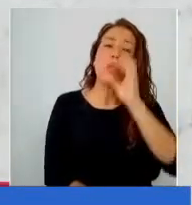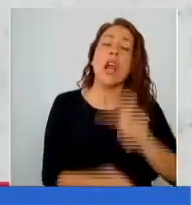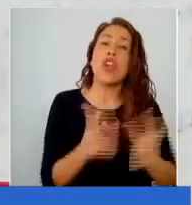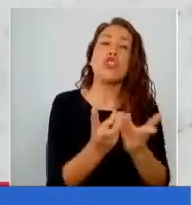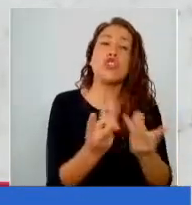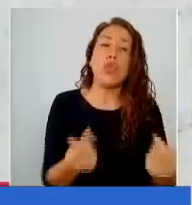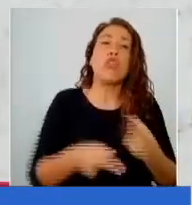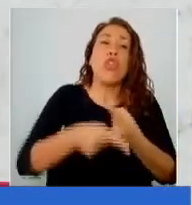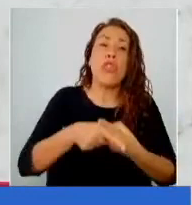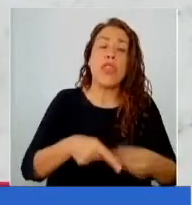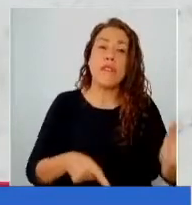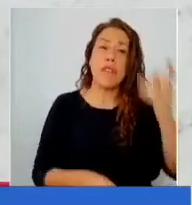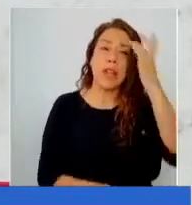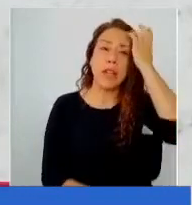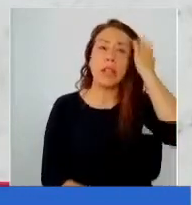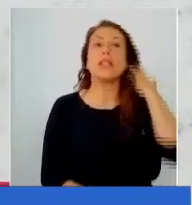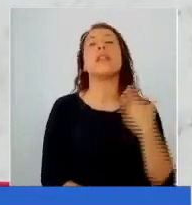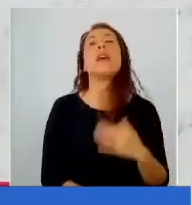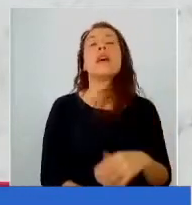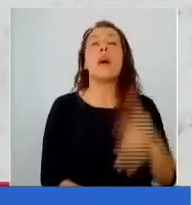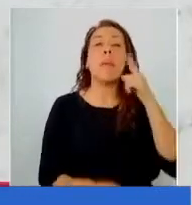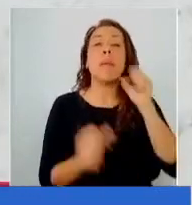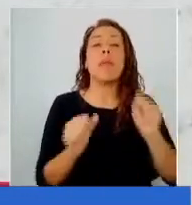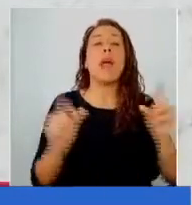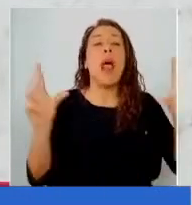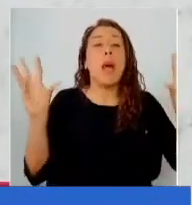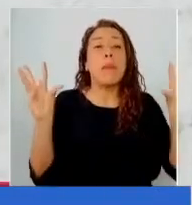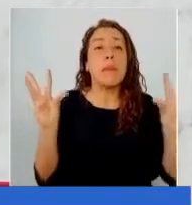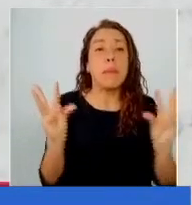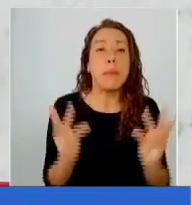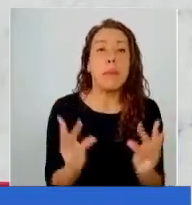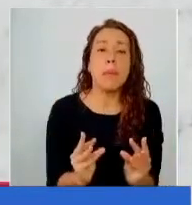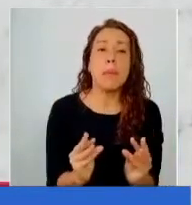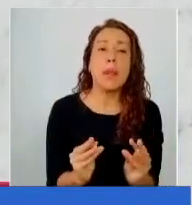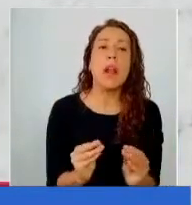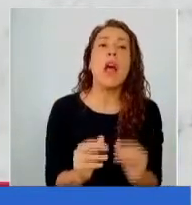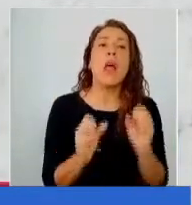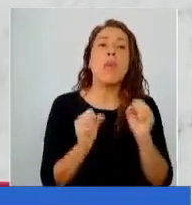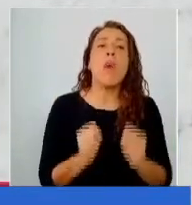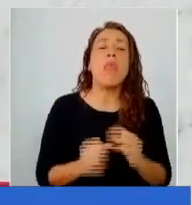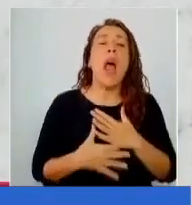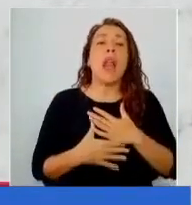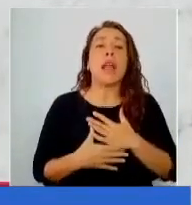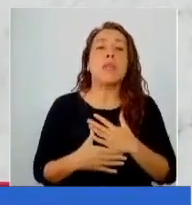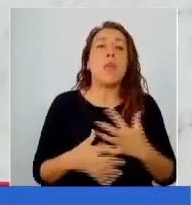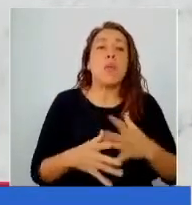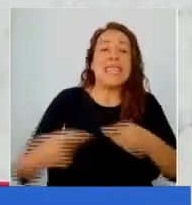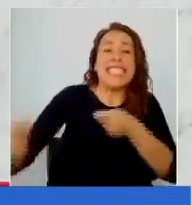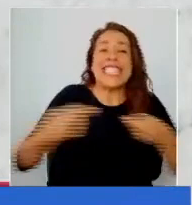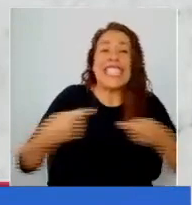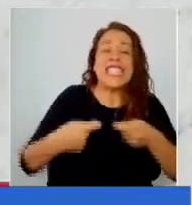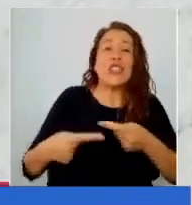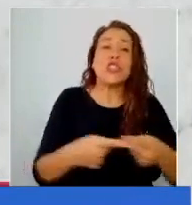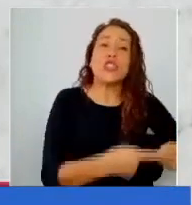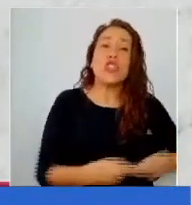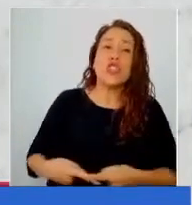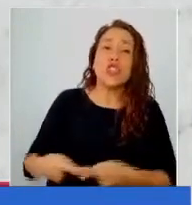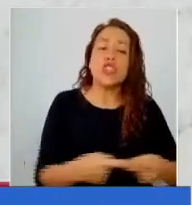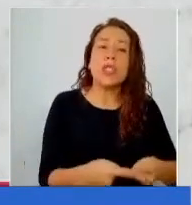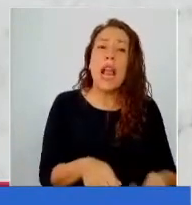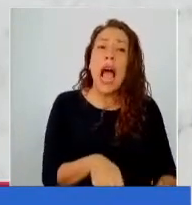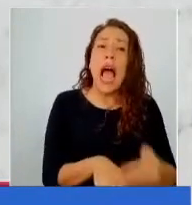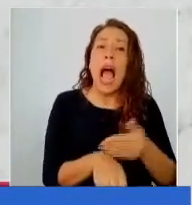que descomprimiera activamente le respiraron y que siente tensión social antes de que sus daños